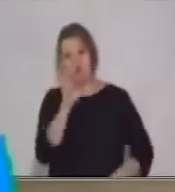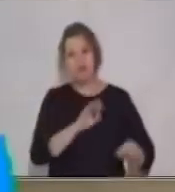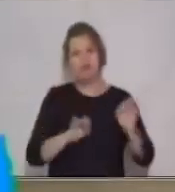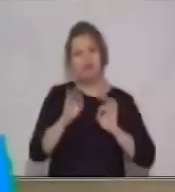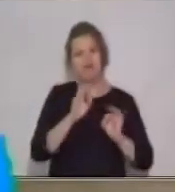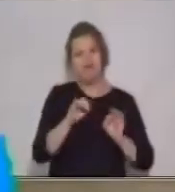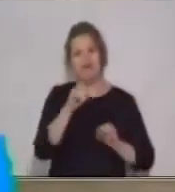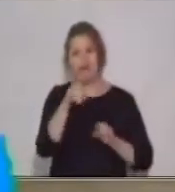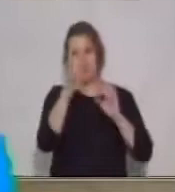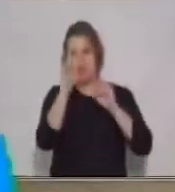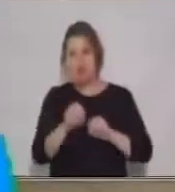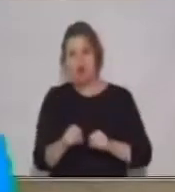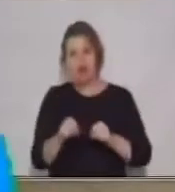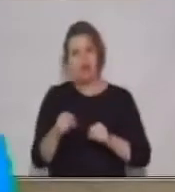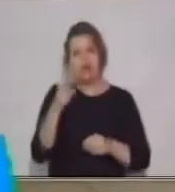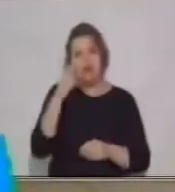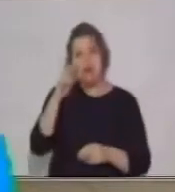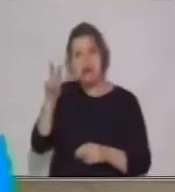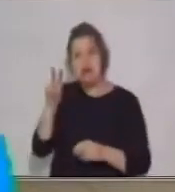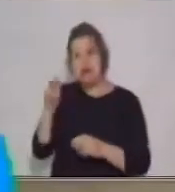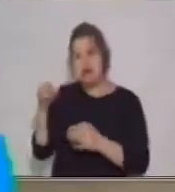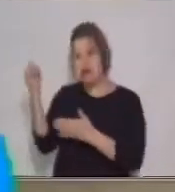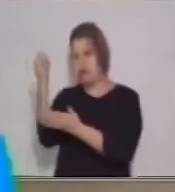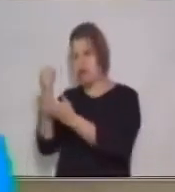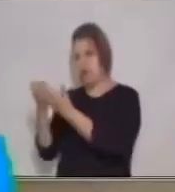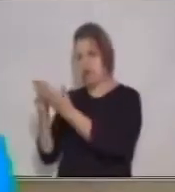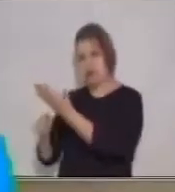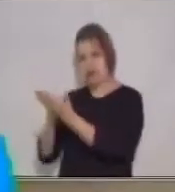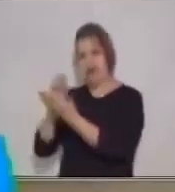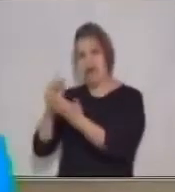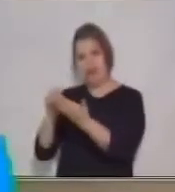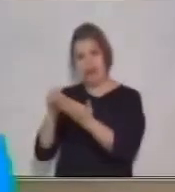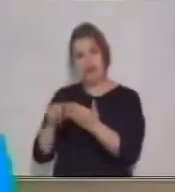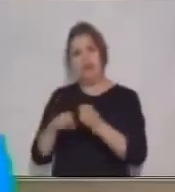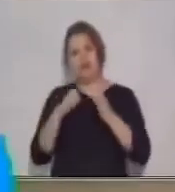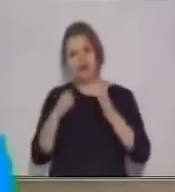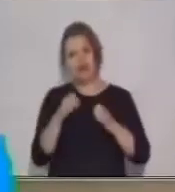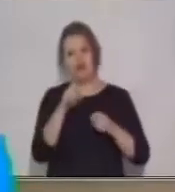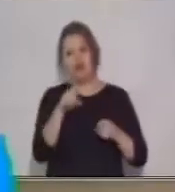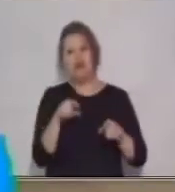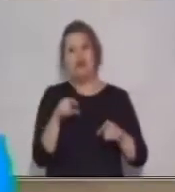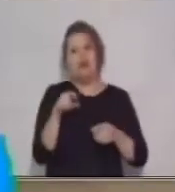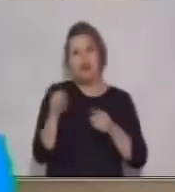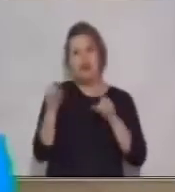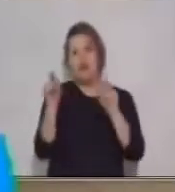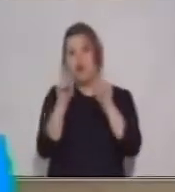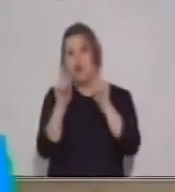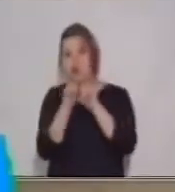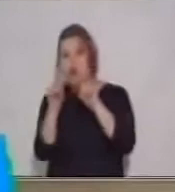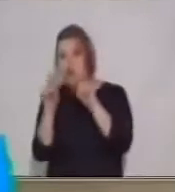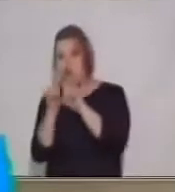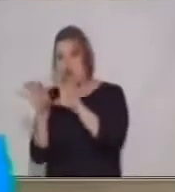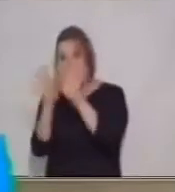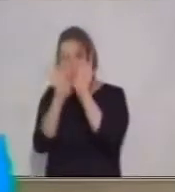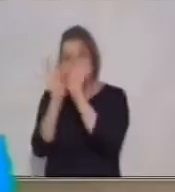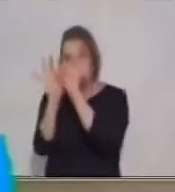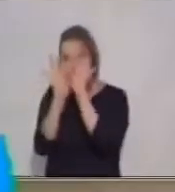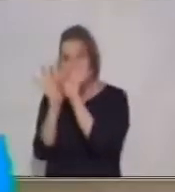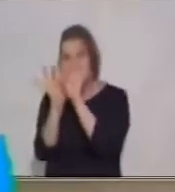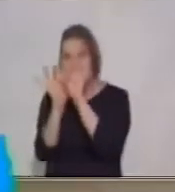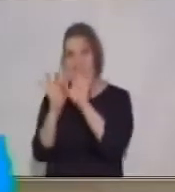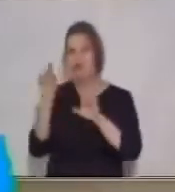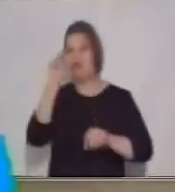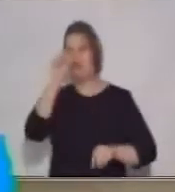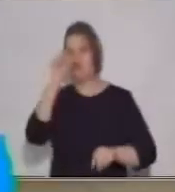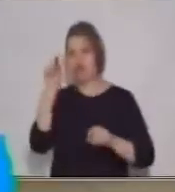imagen. Entonces así vamos ploteando puntos, ¿verdad? Pero olvidamos